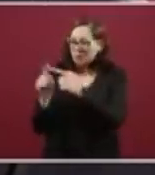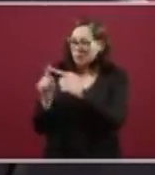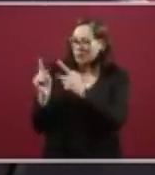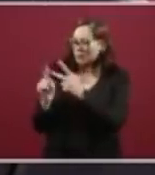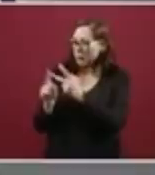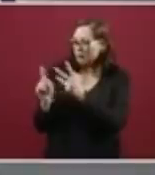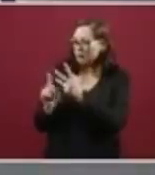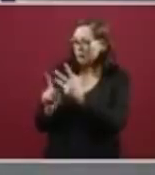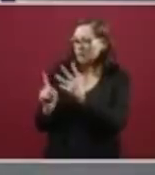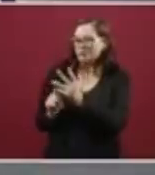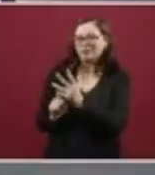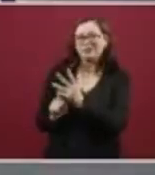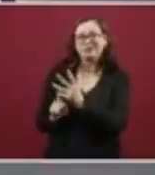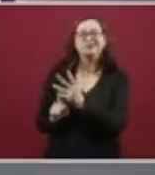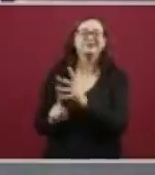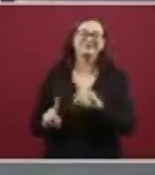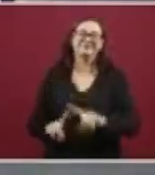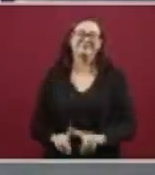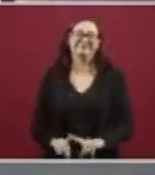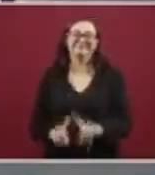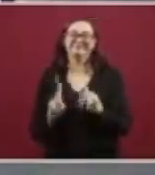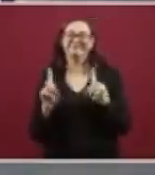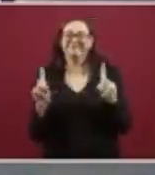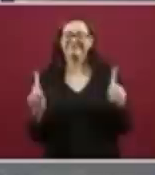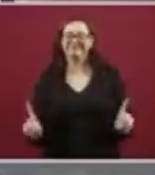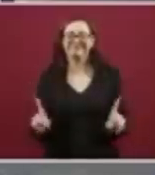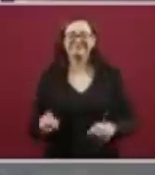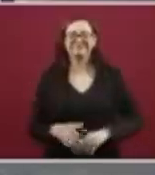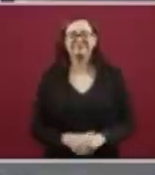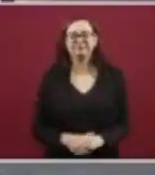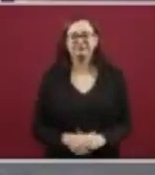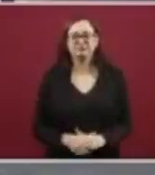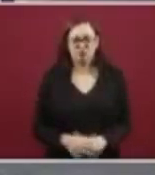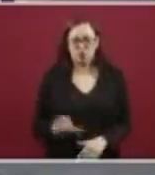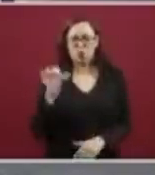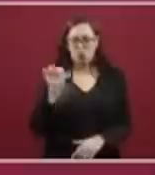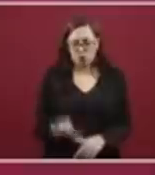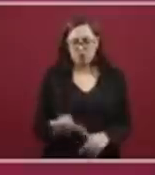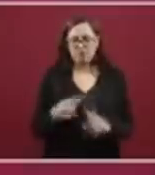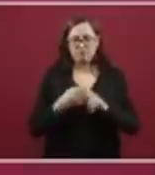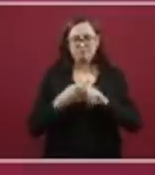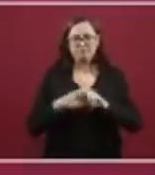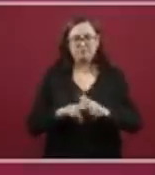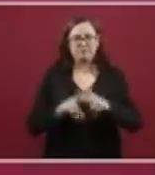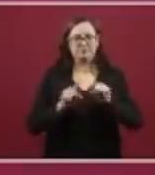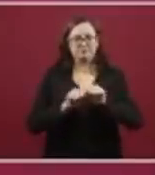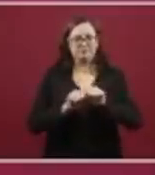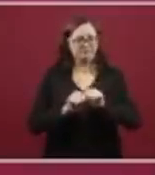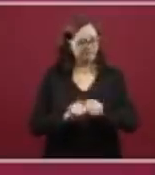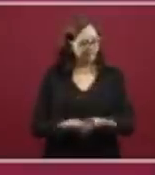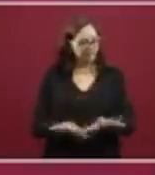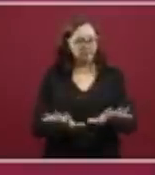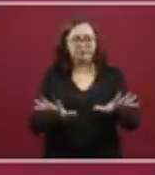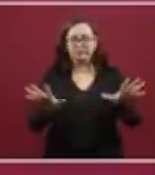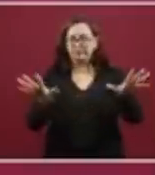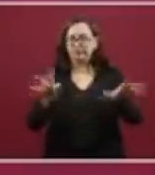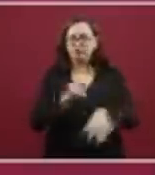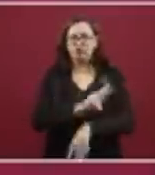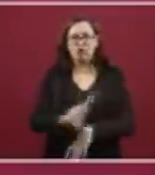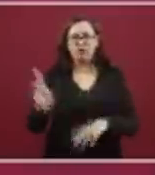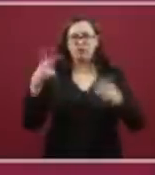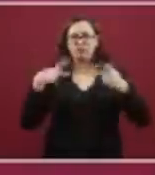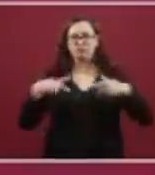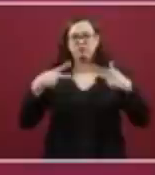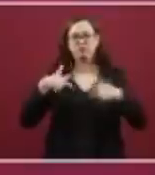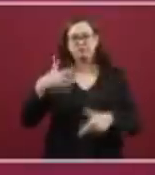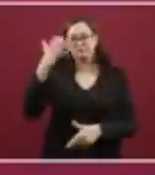plan. Hoy se da a conocer, se pone a consideración de todos los mexicanos. Y que